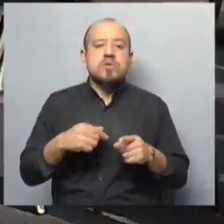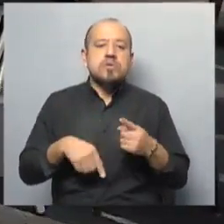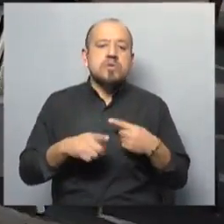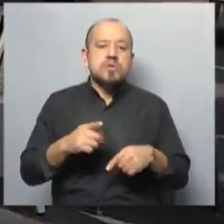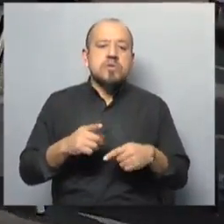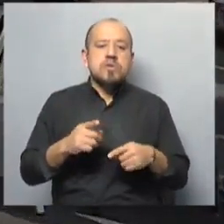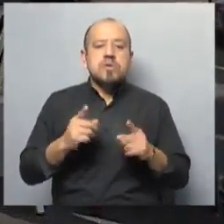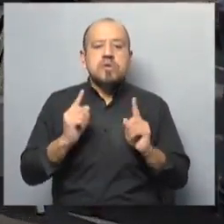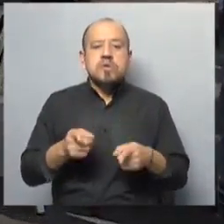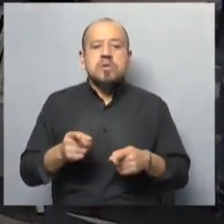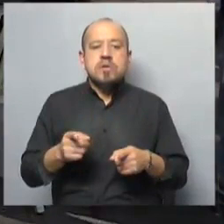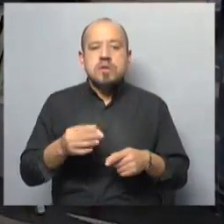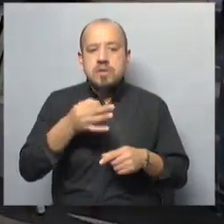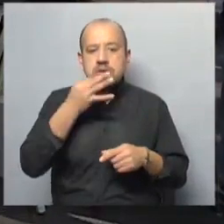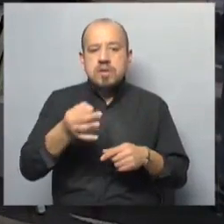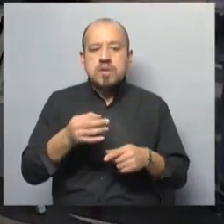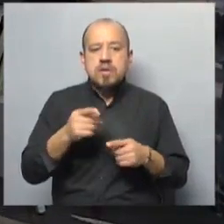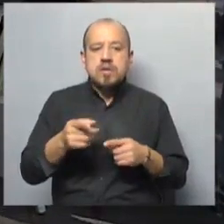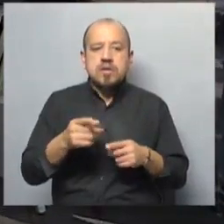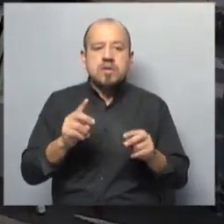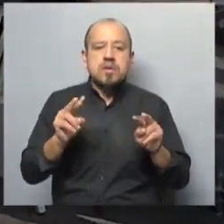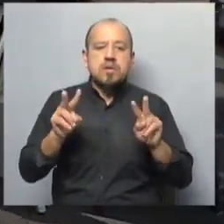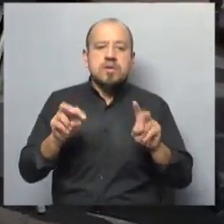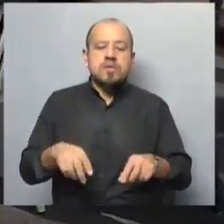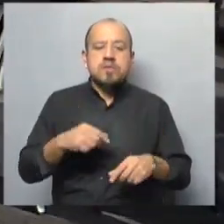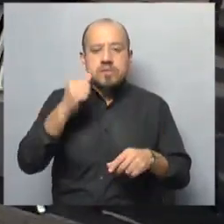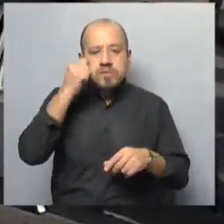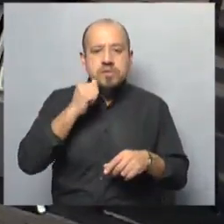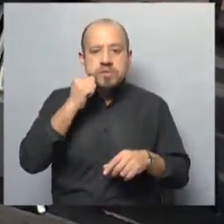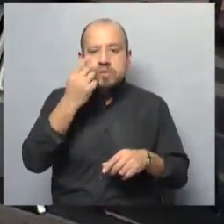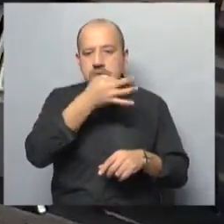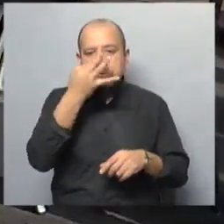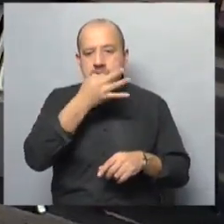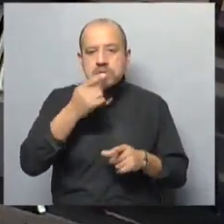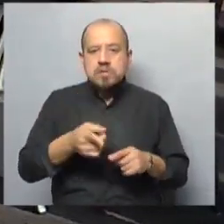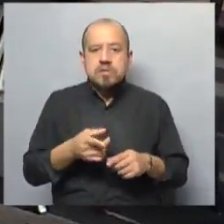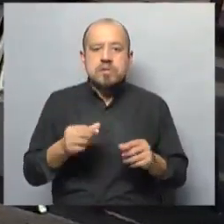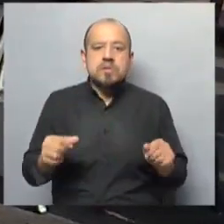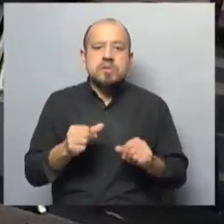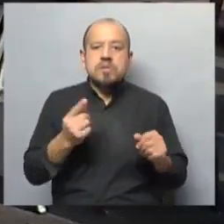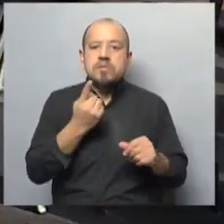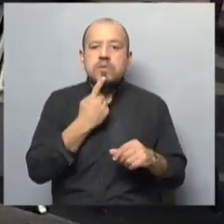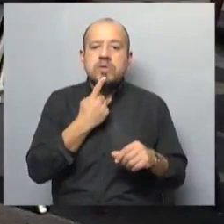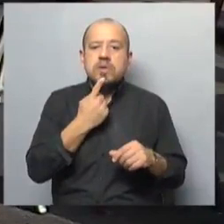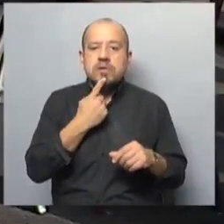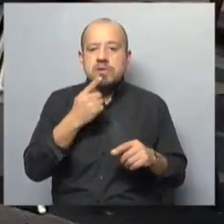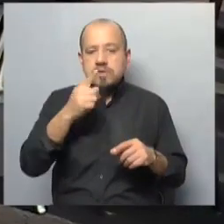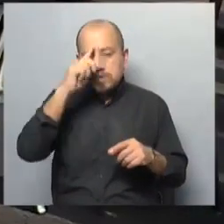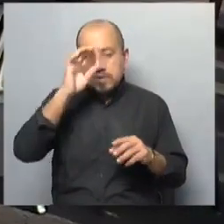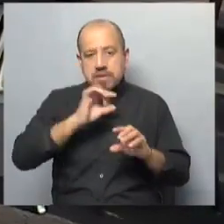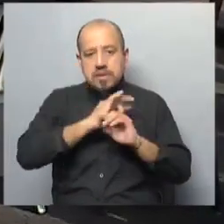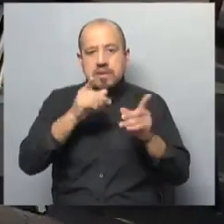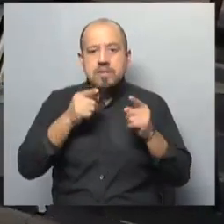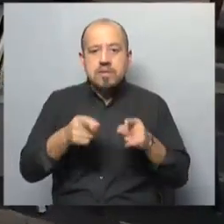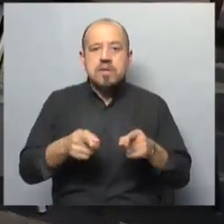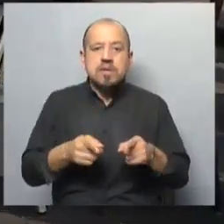pero también se refirió a lo que es el tema del narcotráfico y la necesidad de establecer políticas claras para combatir